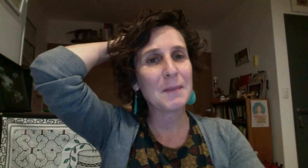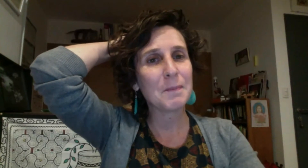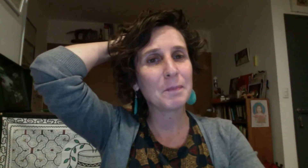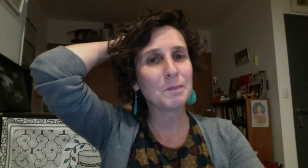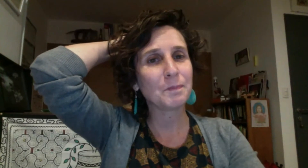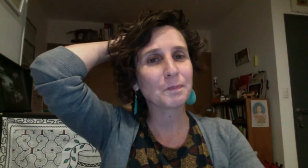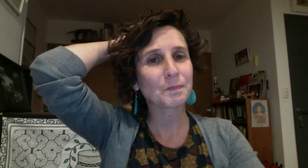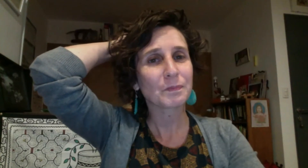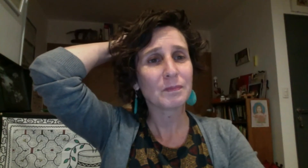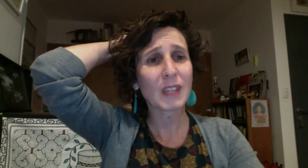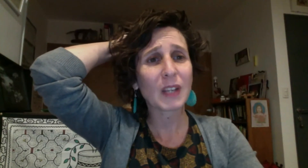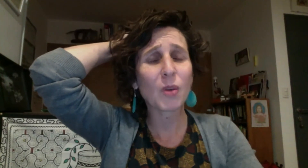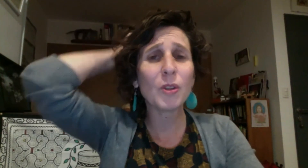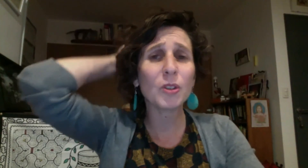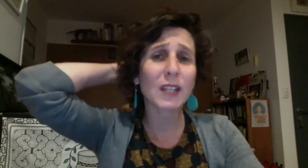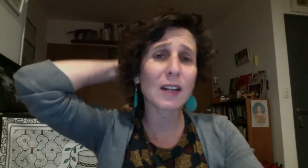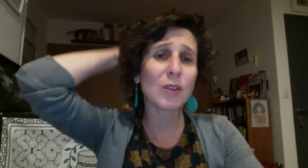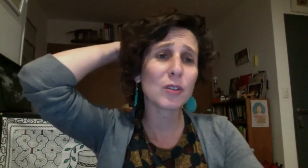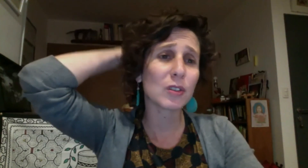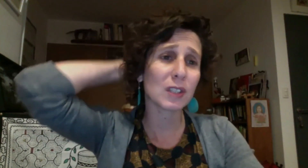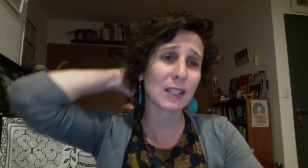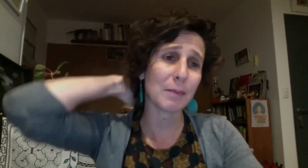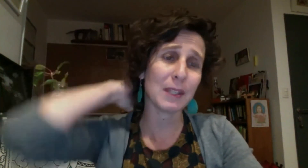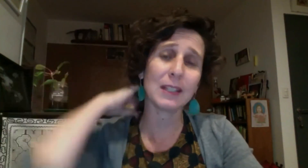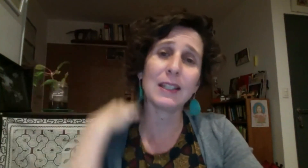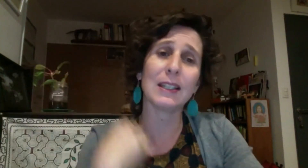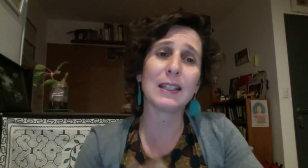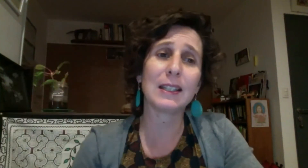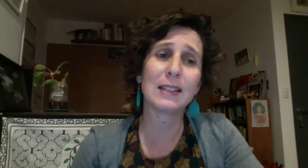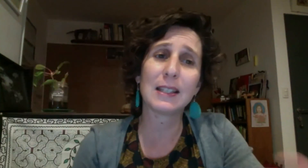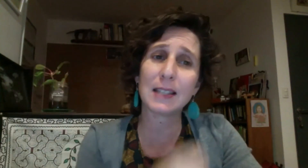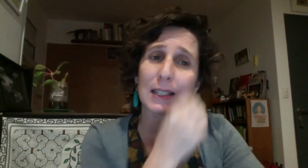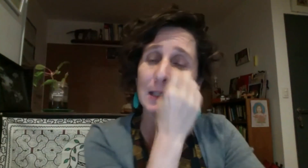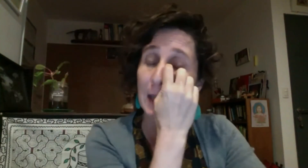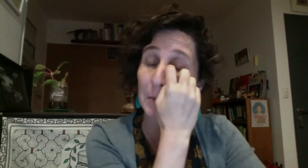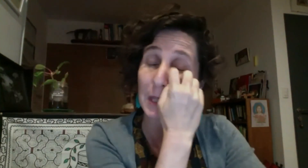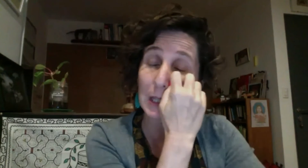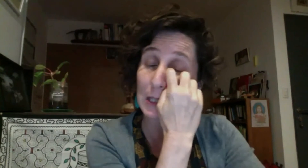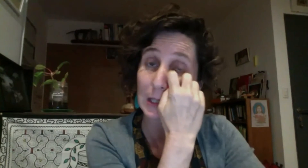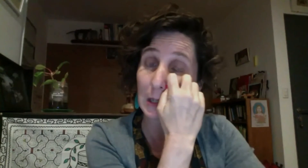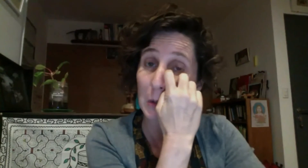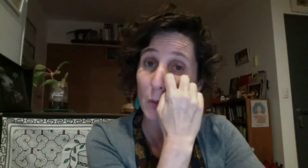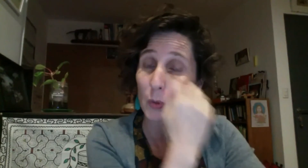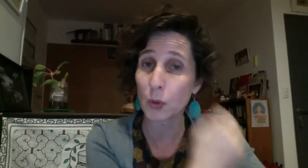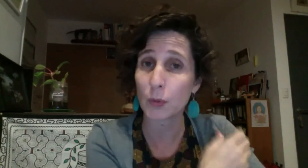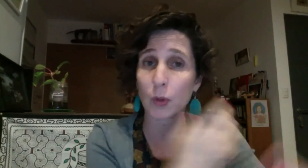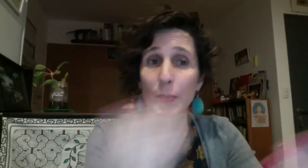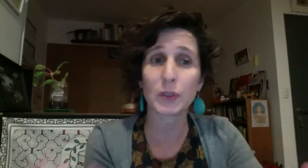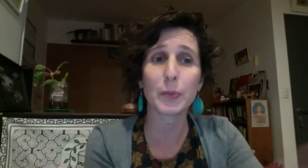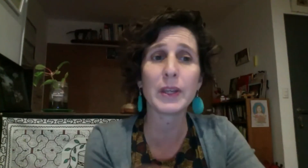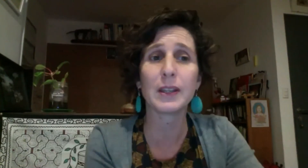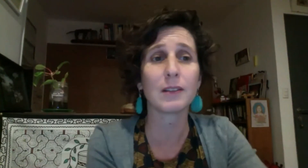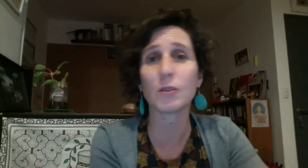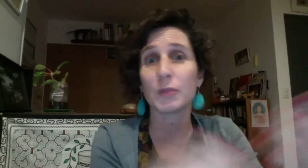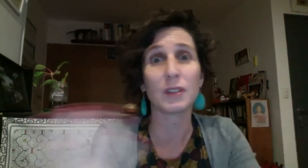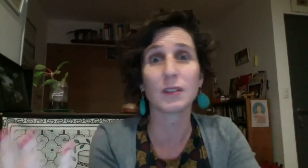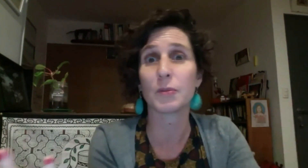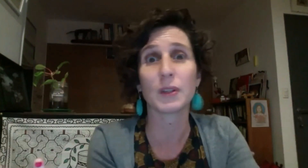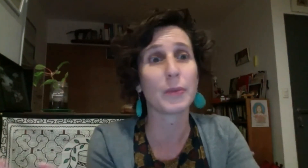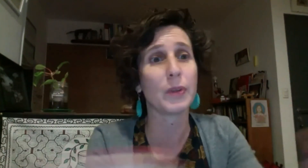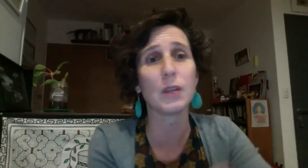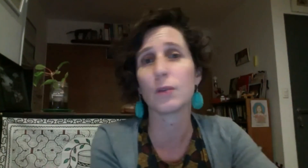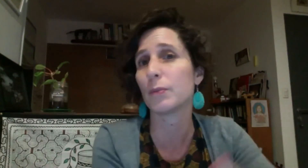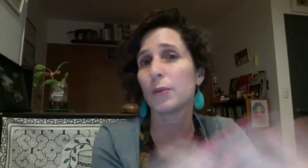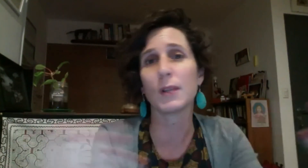Y cómo dotarlos también de ciertas herramientas y hacerlo como se puede, ¿no? Como se